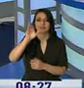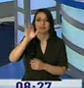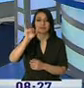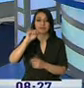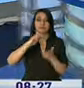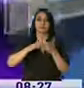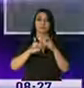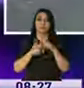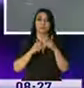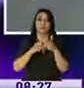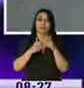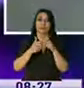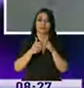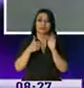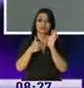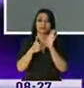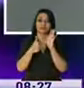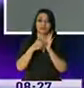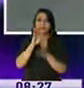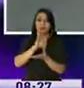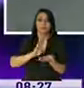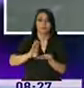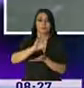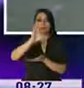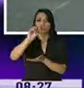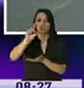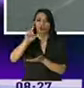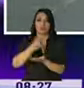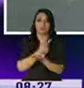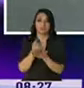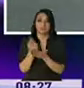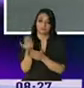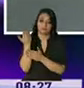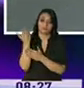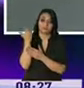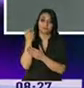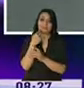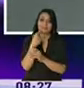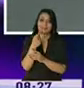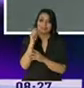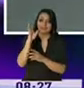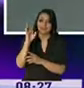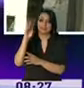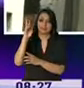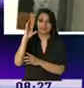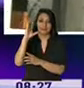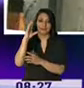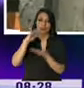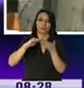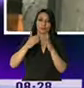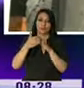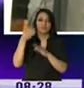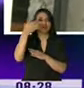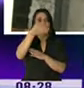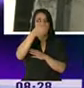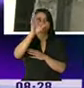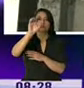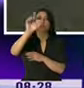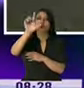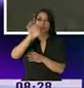Tola. Esta semana que pasó, hablamos que vamos TVC a la comunidad de La Tola, Tola Alta, en la